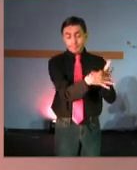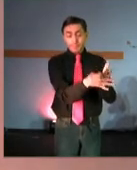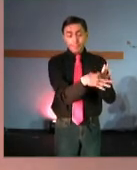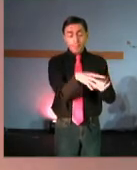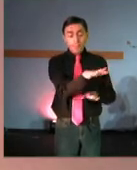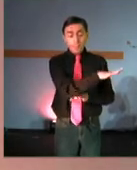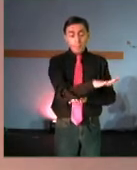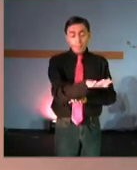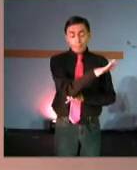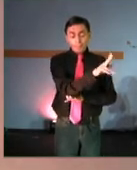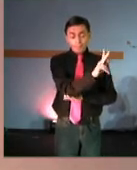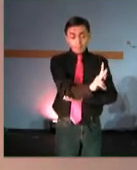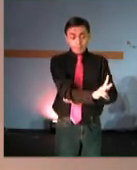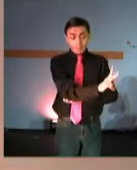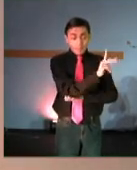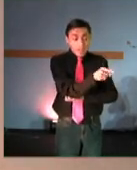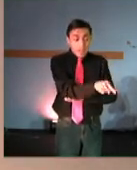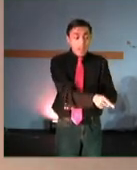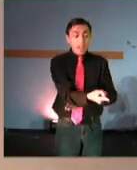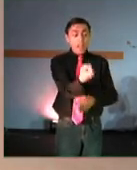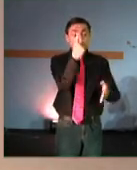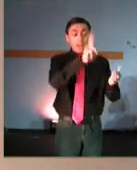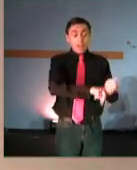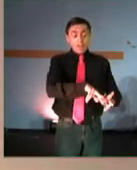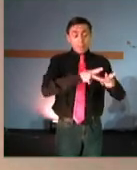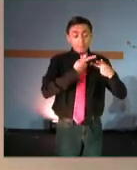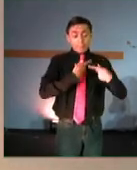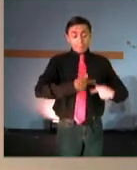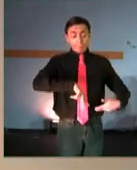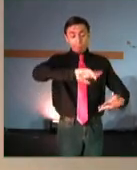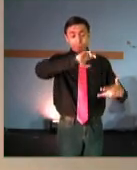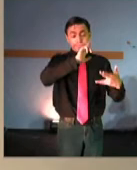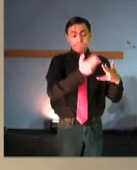brutalmente asesinado y víctima